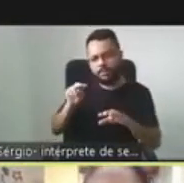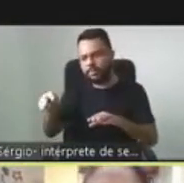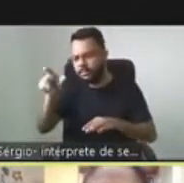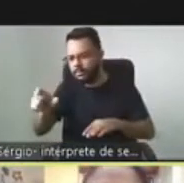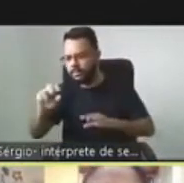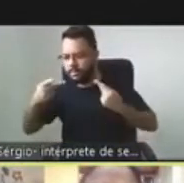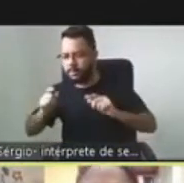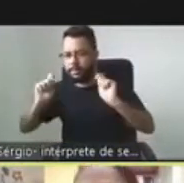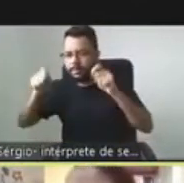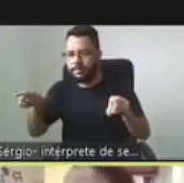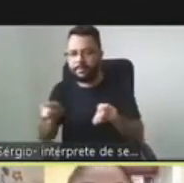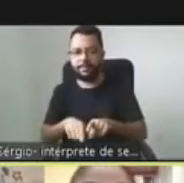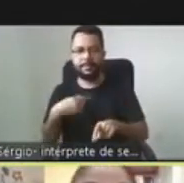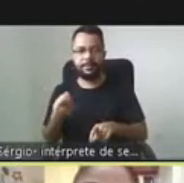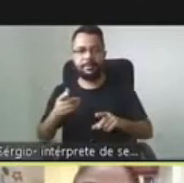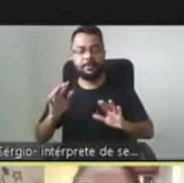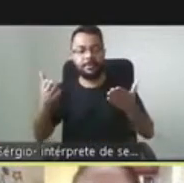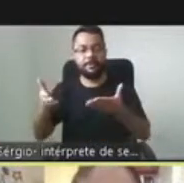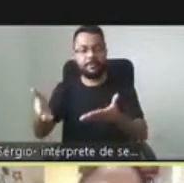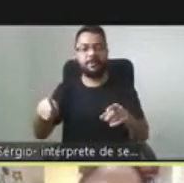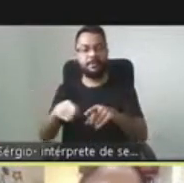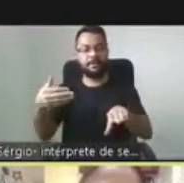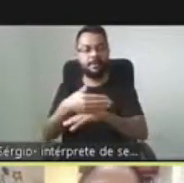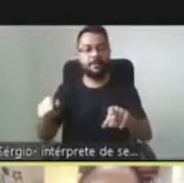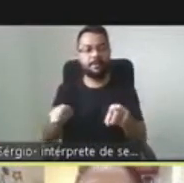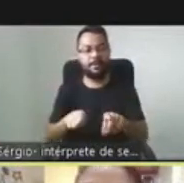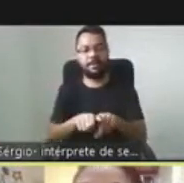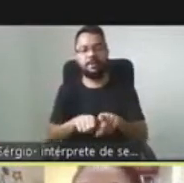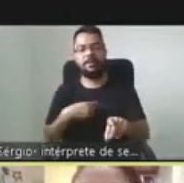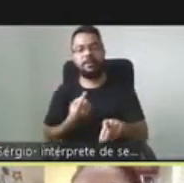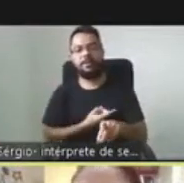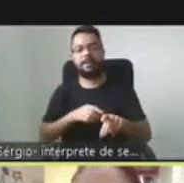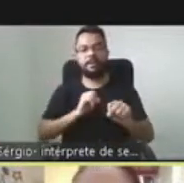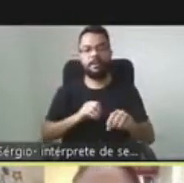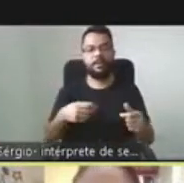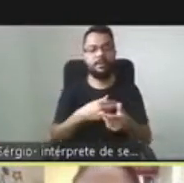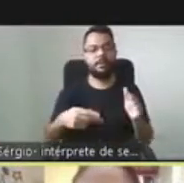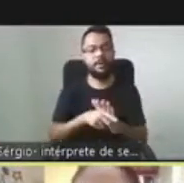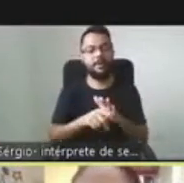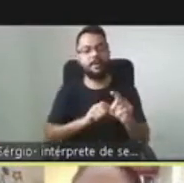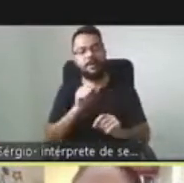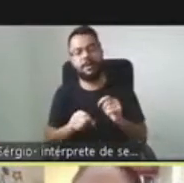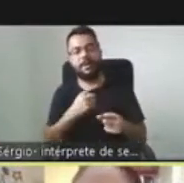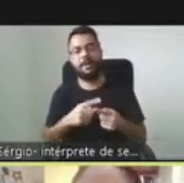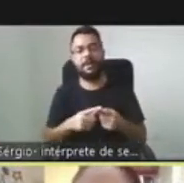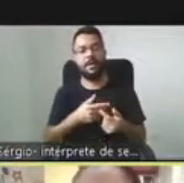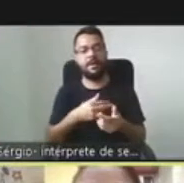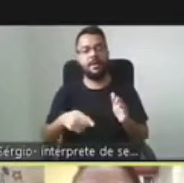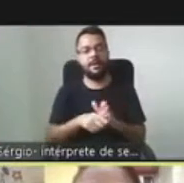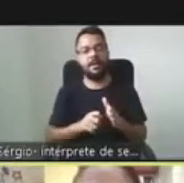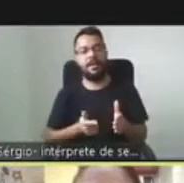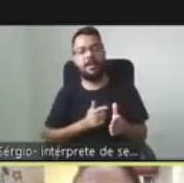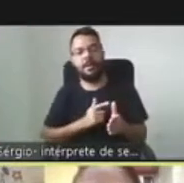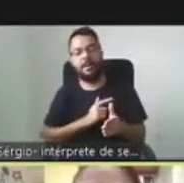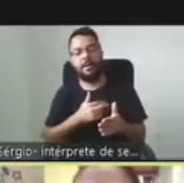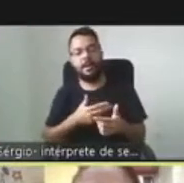participación y con ello, entonces, en la educación que buscamos superar las barreras discriminatorias que favorezcan el desarrollo integral